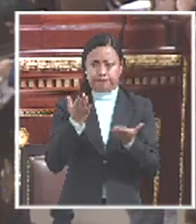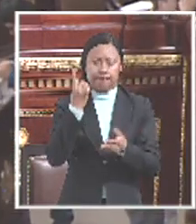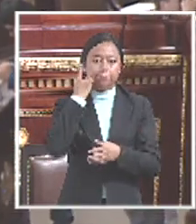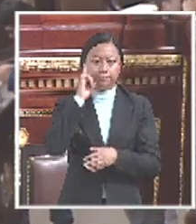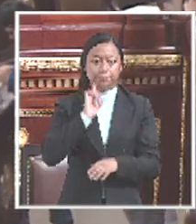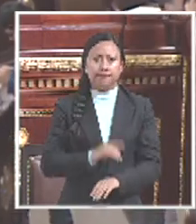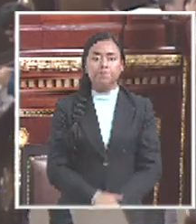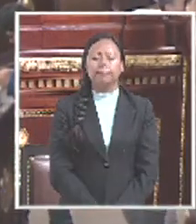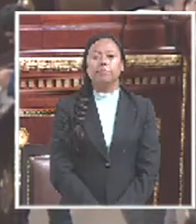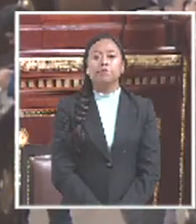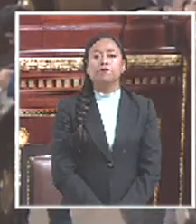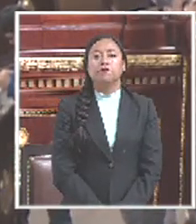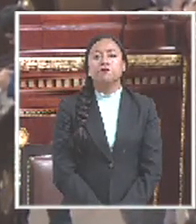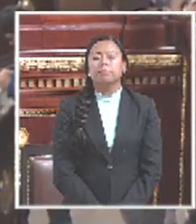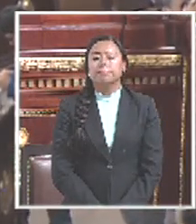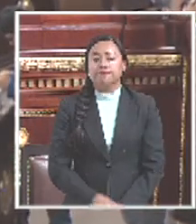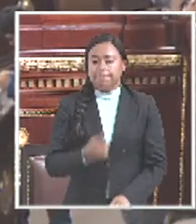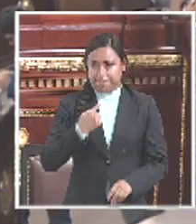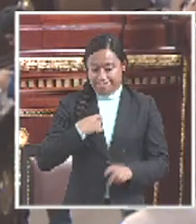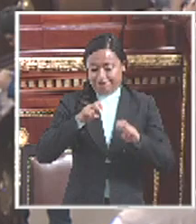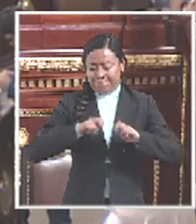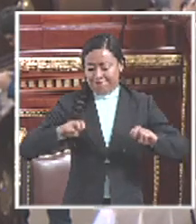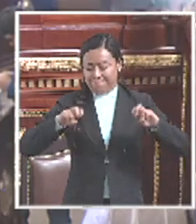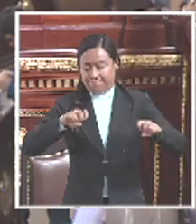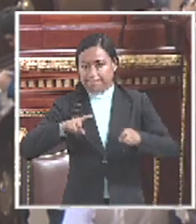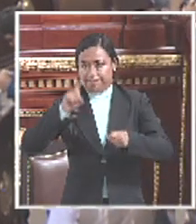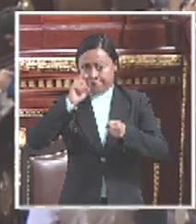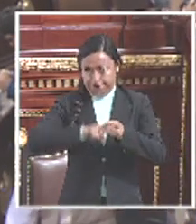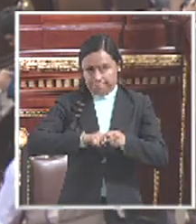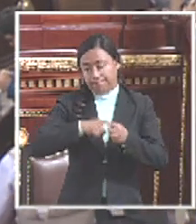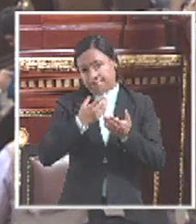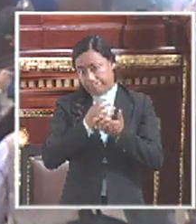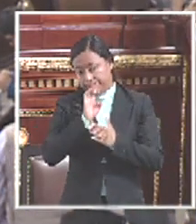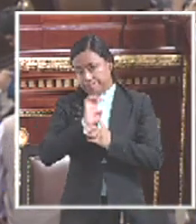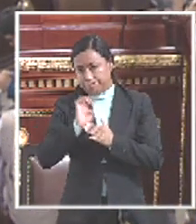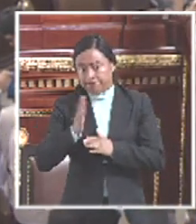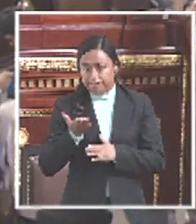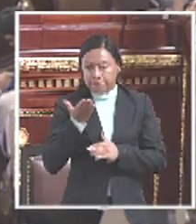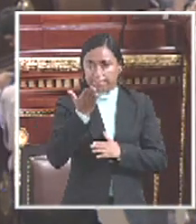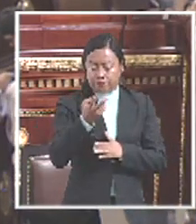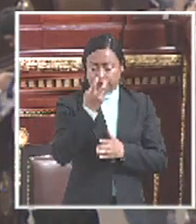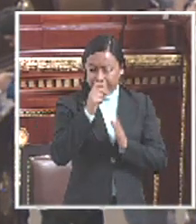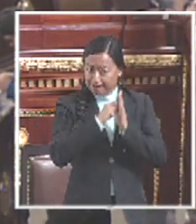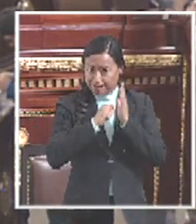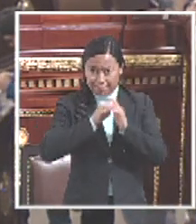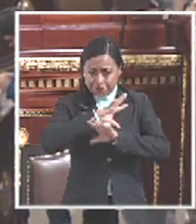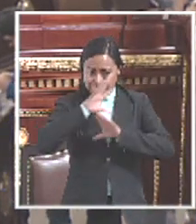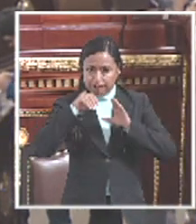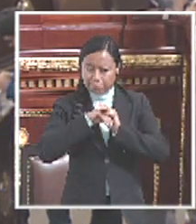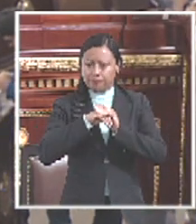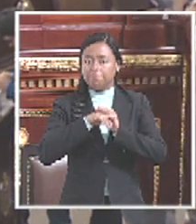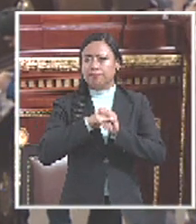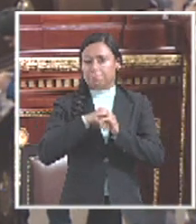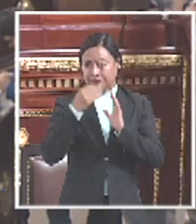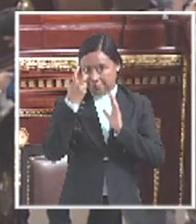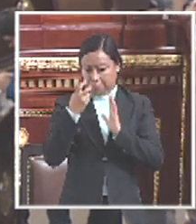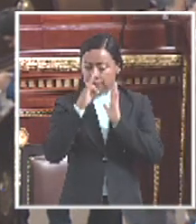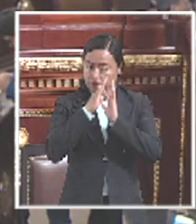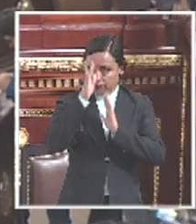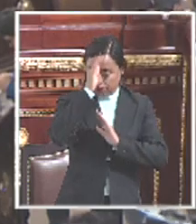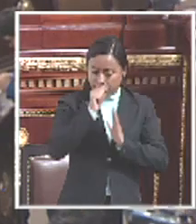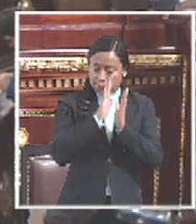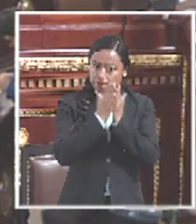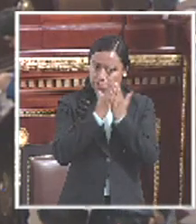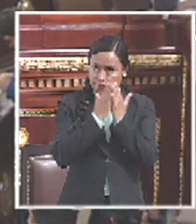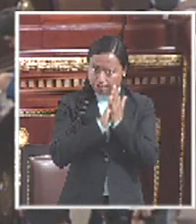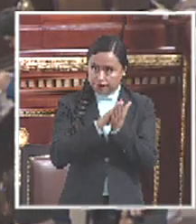diputada. Por economía parlamentaria solicito se inserte el texto íntegro de del presente punto de acuerdo en el diario de los